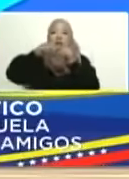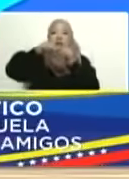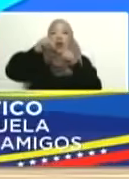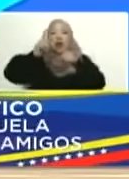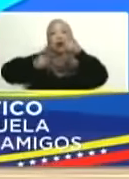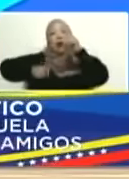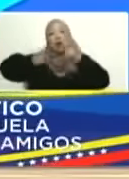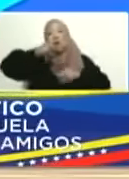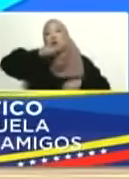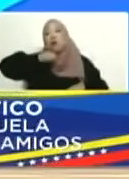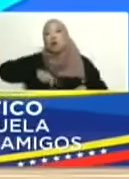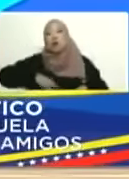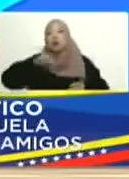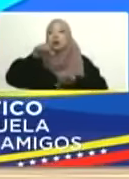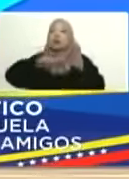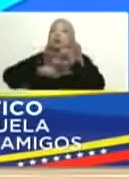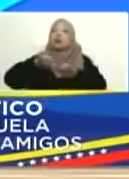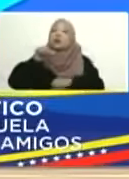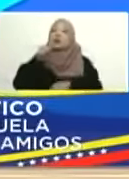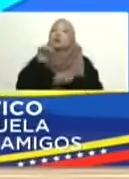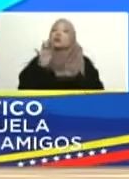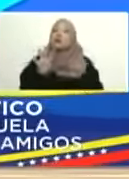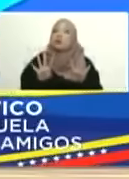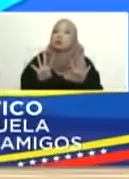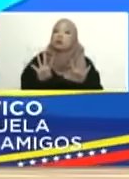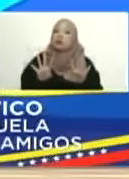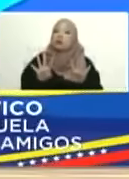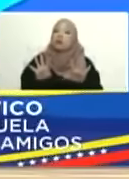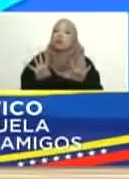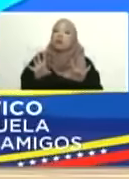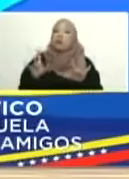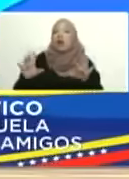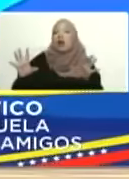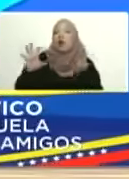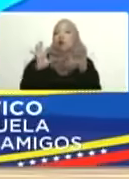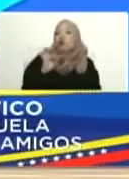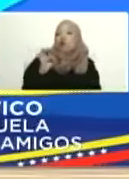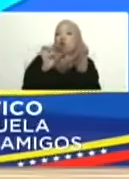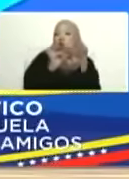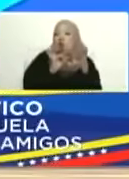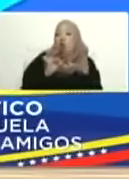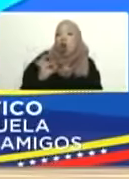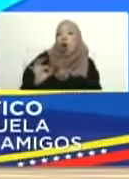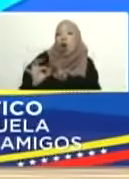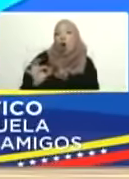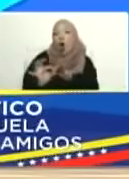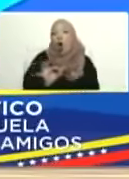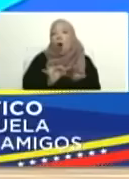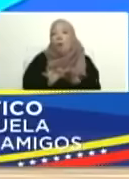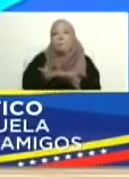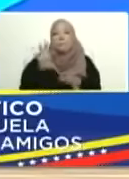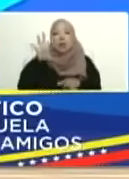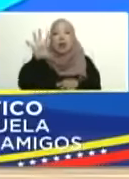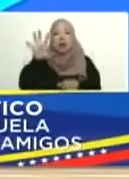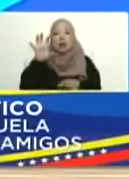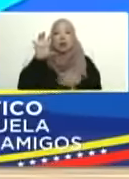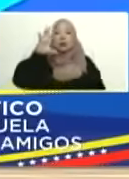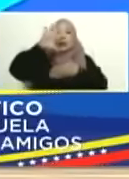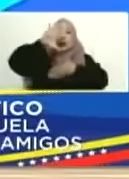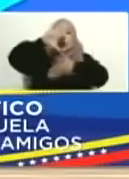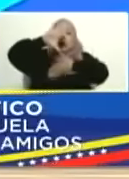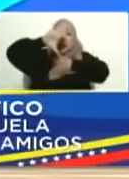algunos historiadores en el siglo XIX, en vez de haber sido una gran república unida, una nación de